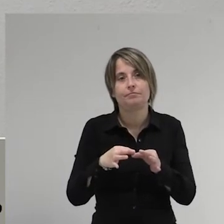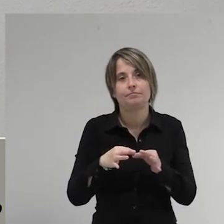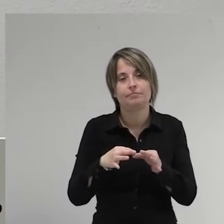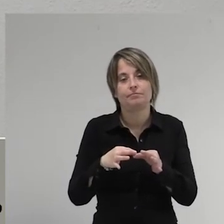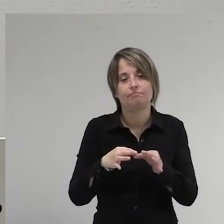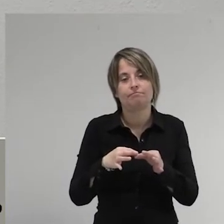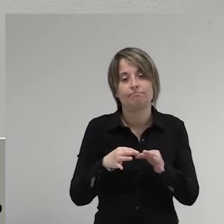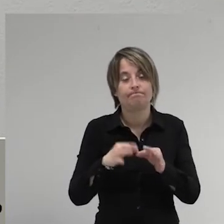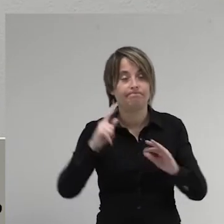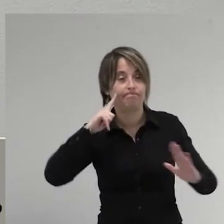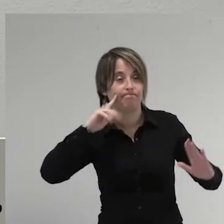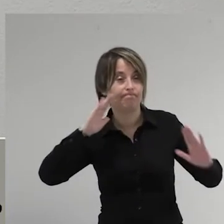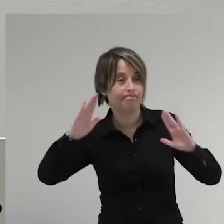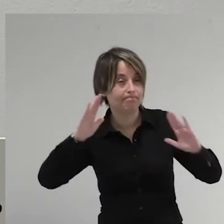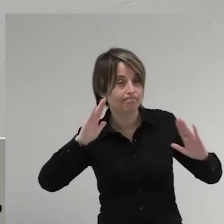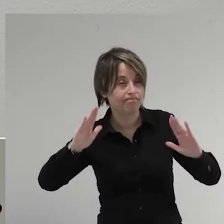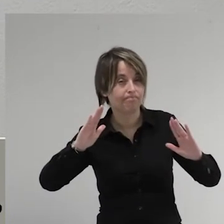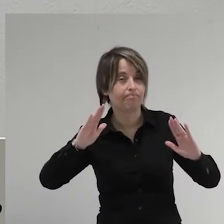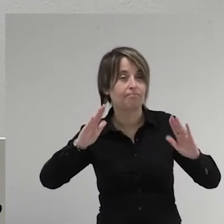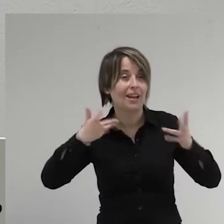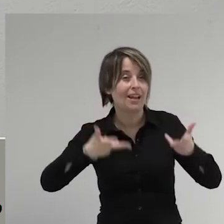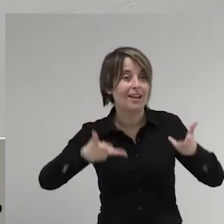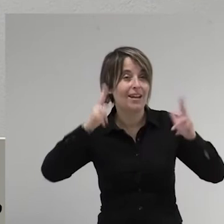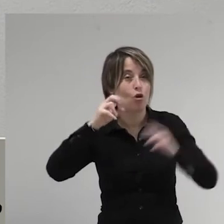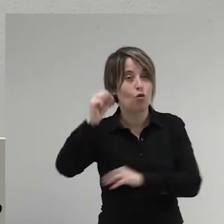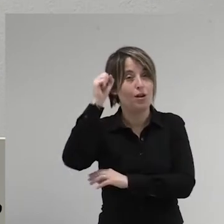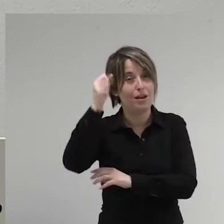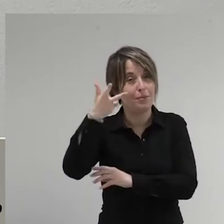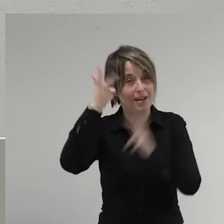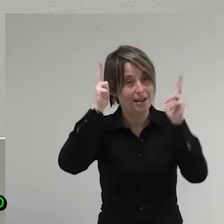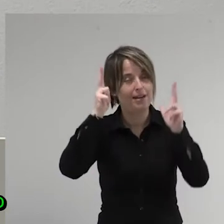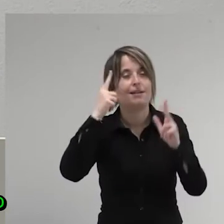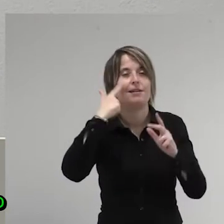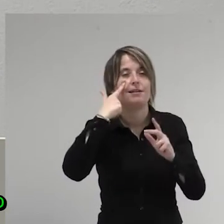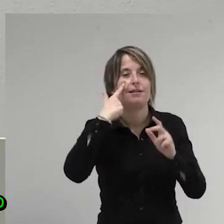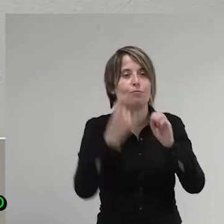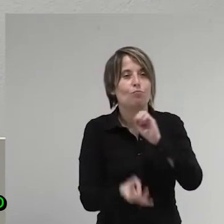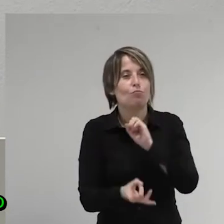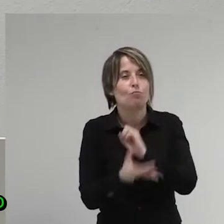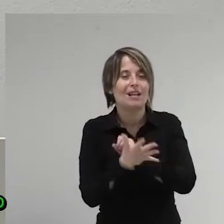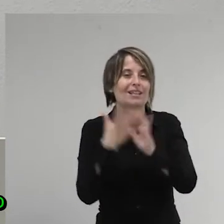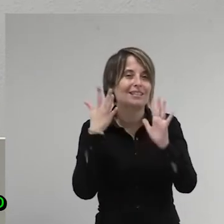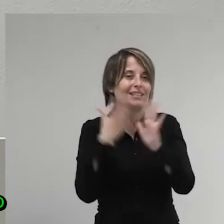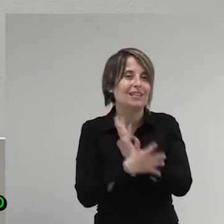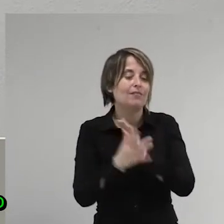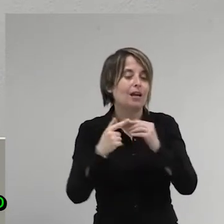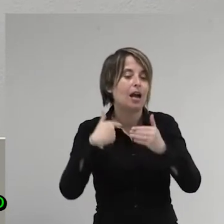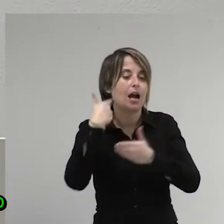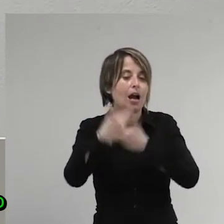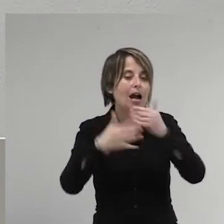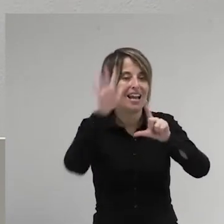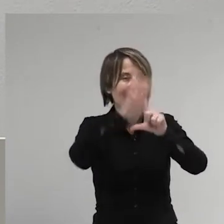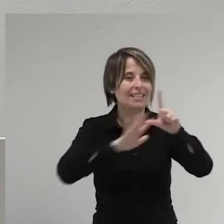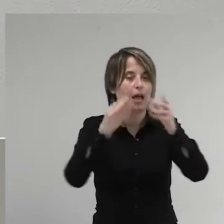Que en esta fase, neoliberal, digamos, constituye una especie de desaparición progresiva del